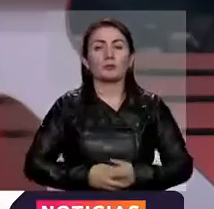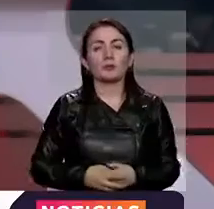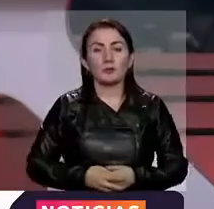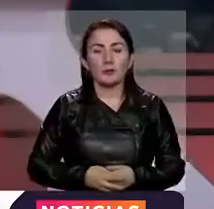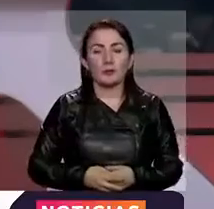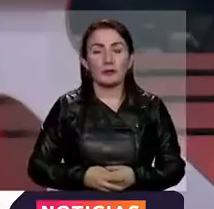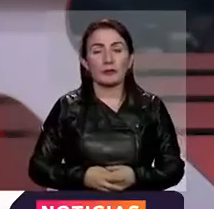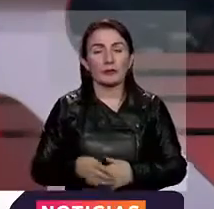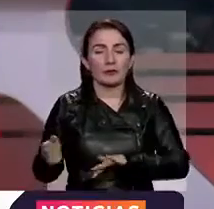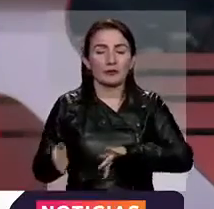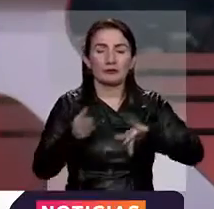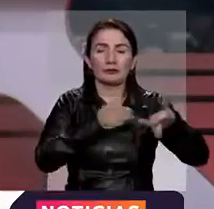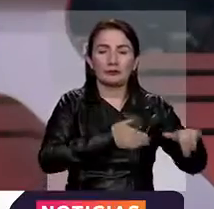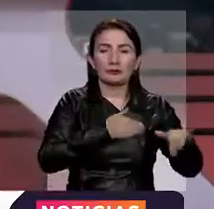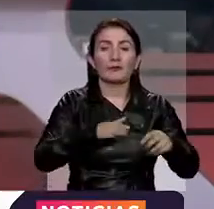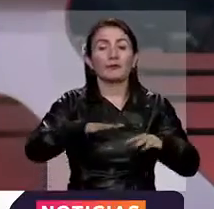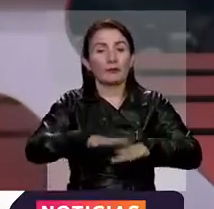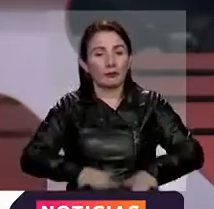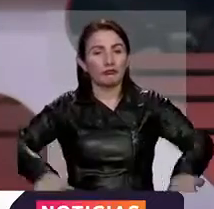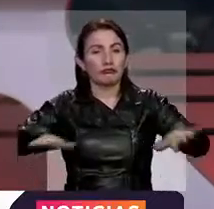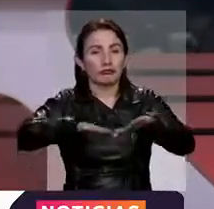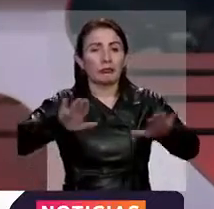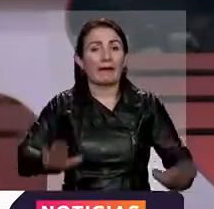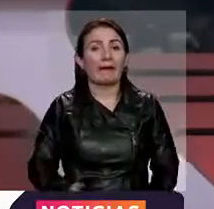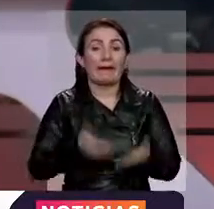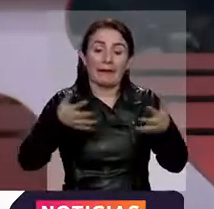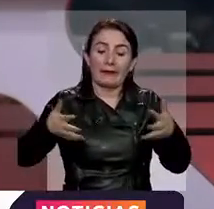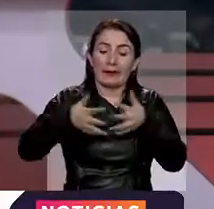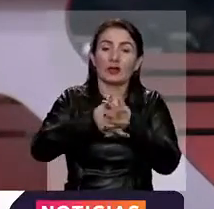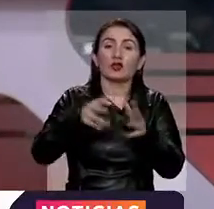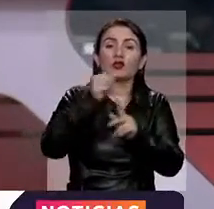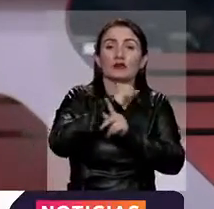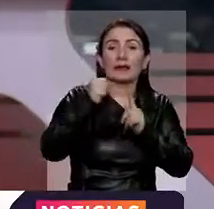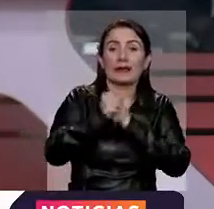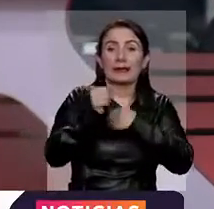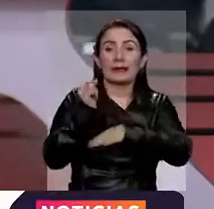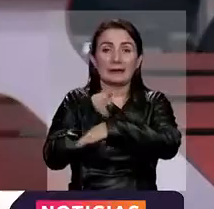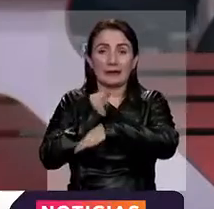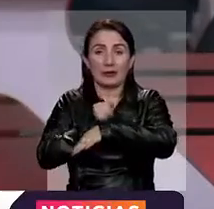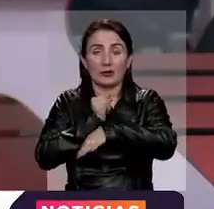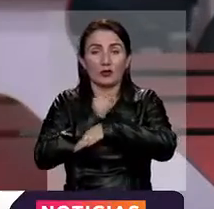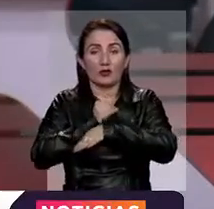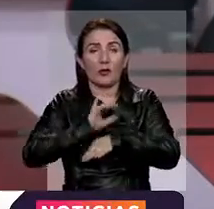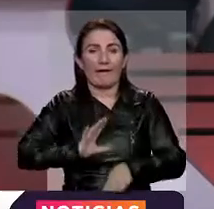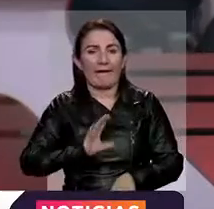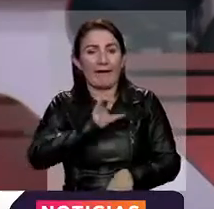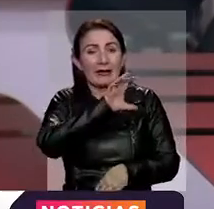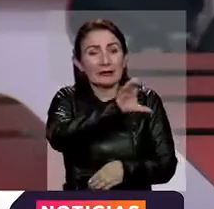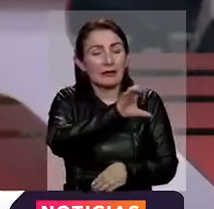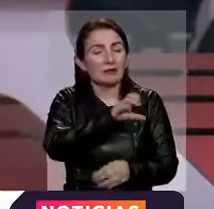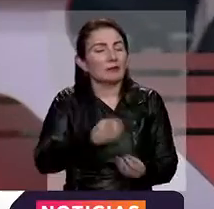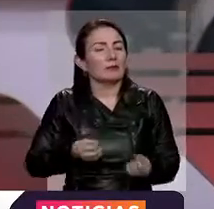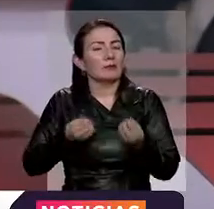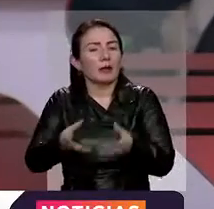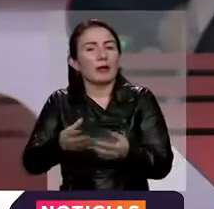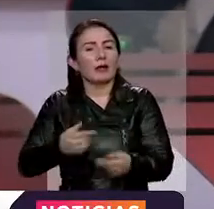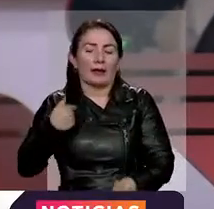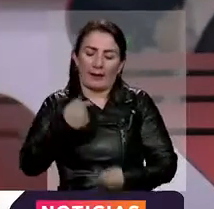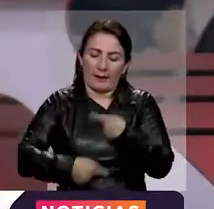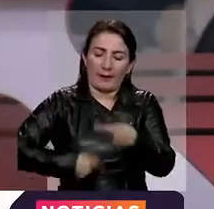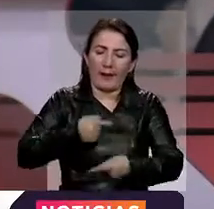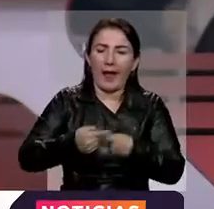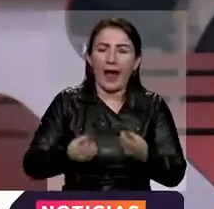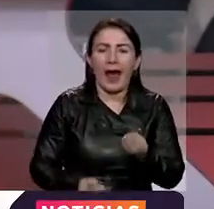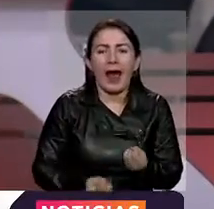Una jornada de recuperación del espacio público, integración social del distrito y el Instituto Nacional de Cancerología le apostaron a la generación de